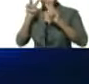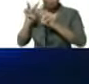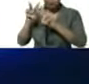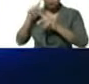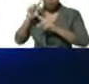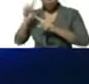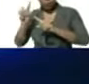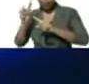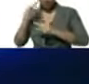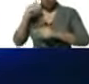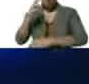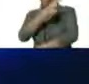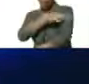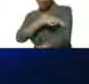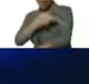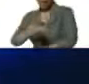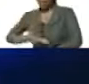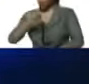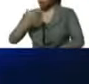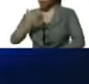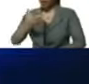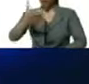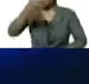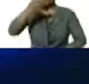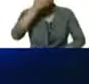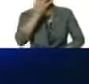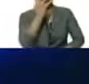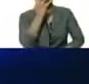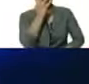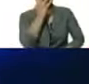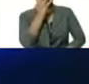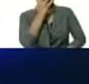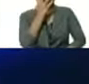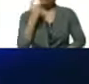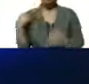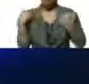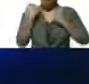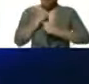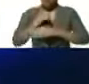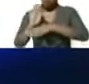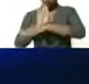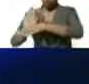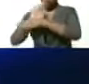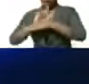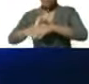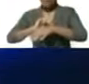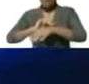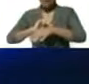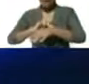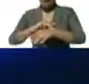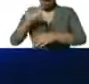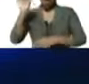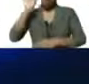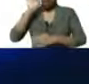hospitales centinelas, máscaras de oxígeno, trajes de protección médica,